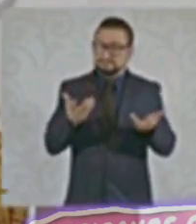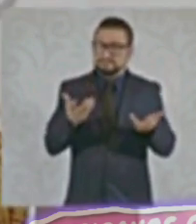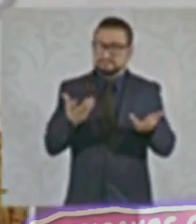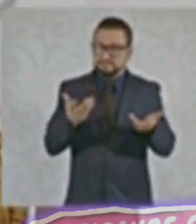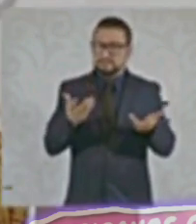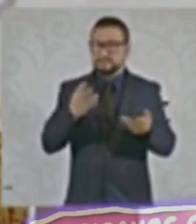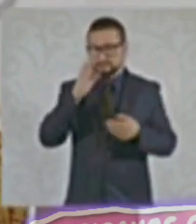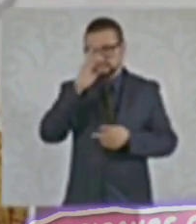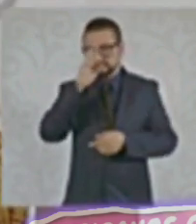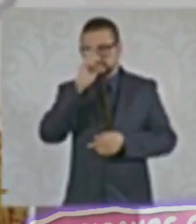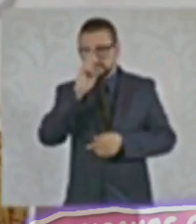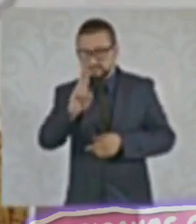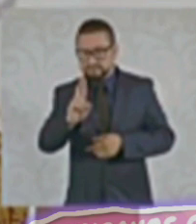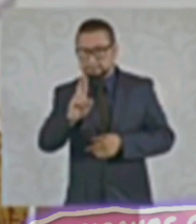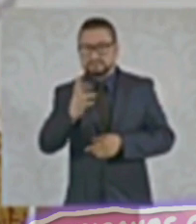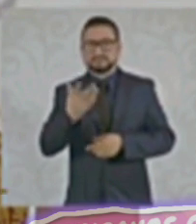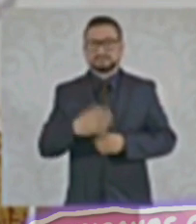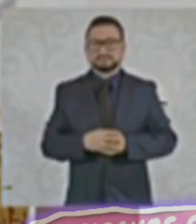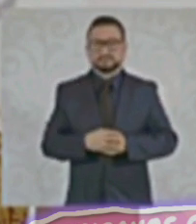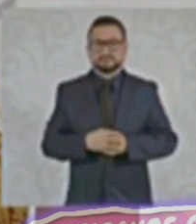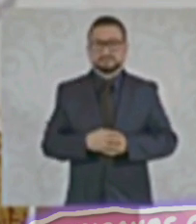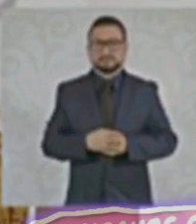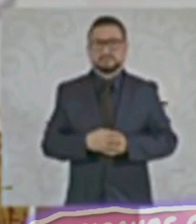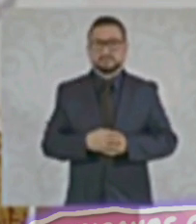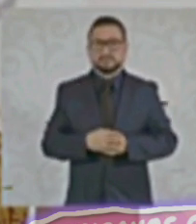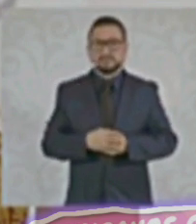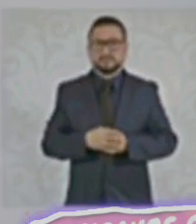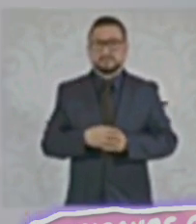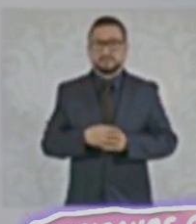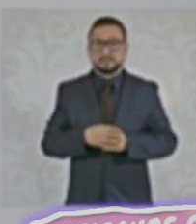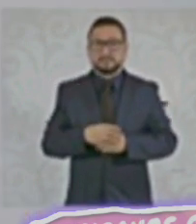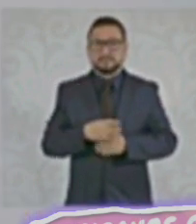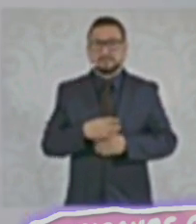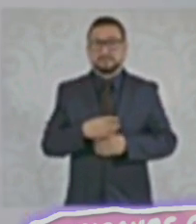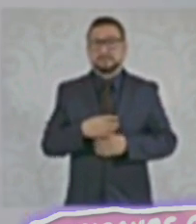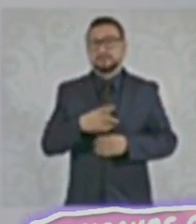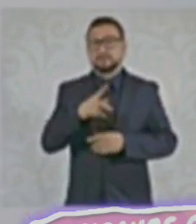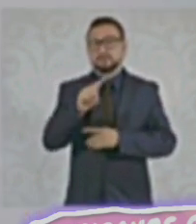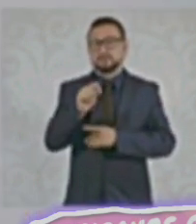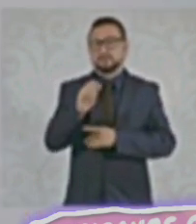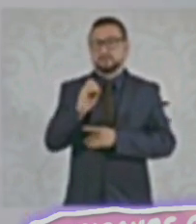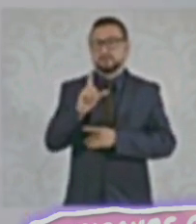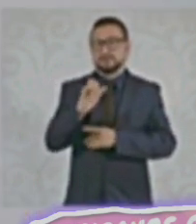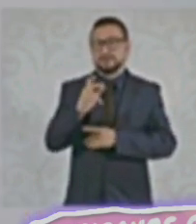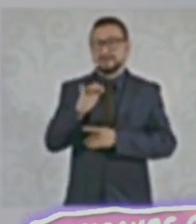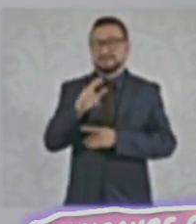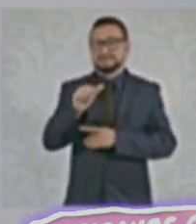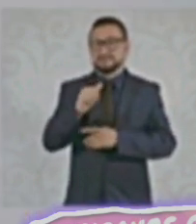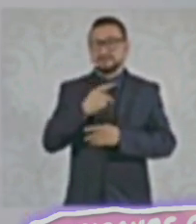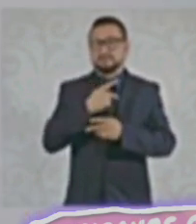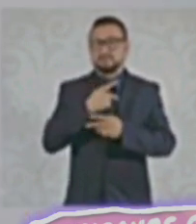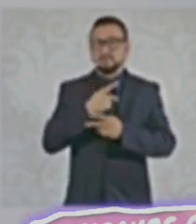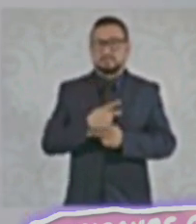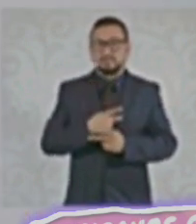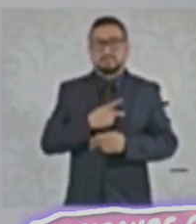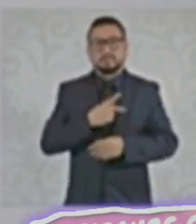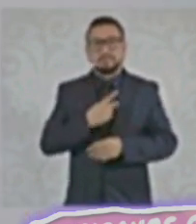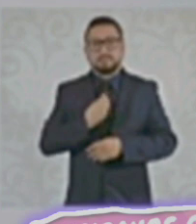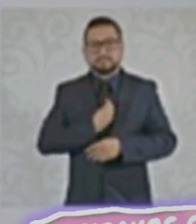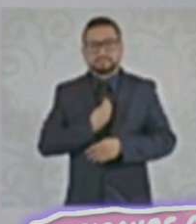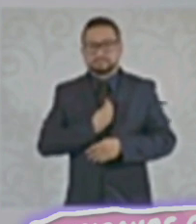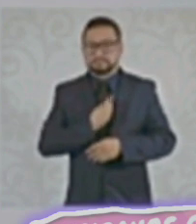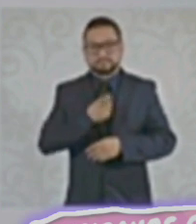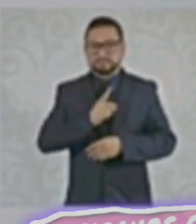el respeto y más que la tolerancia, porque a veces se habla solo de tolerancia, es